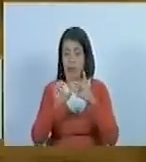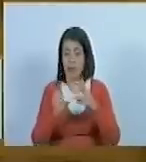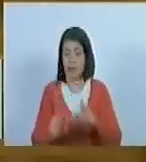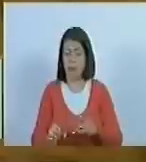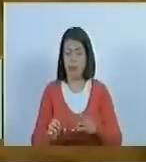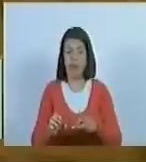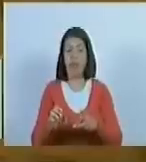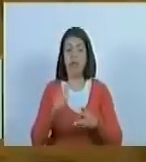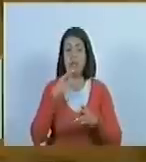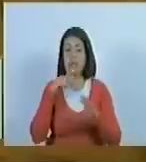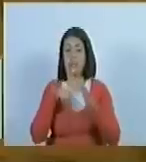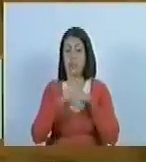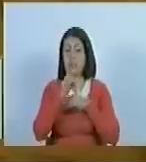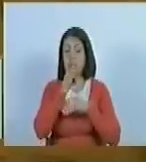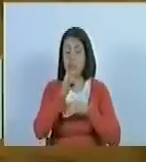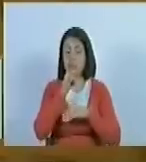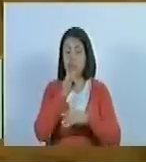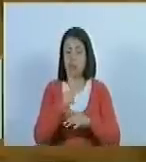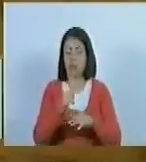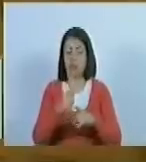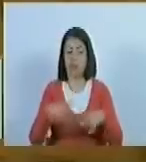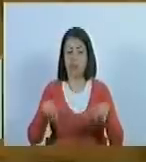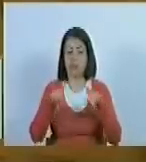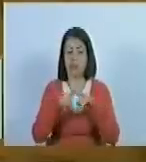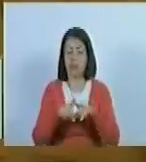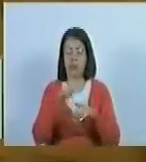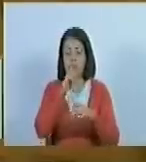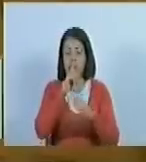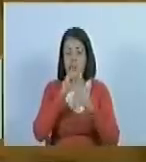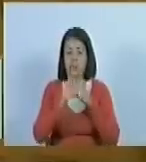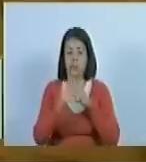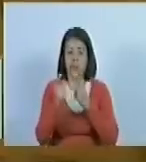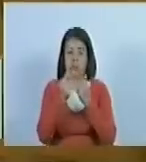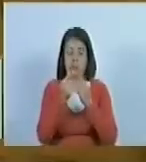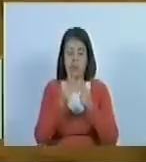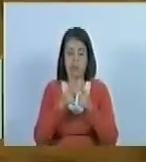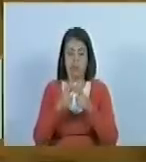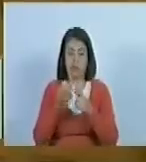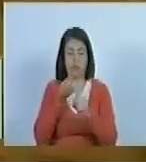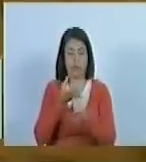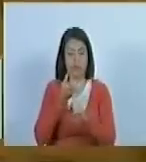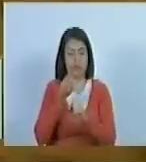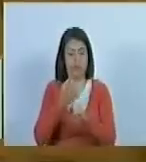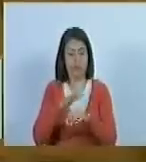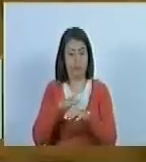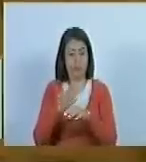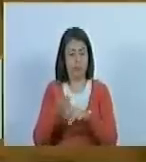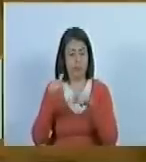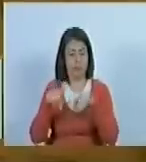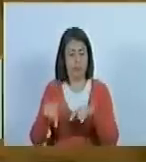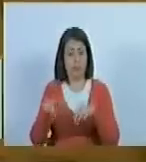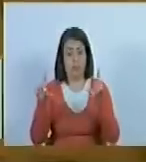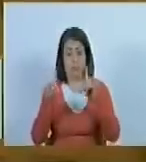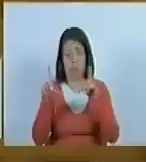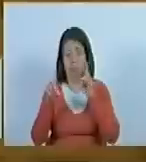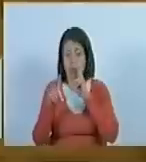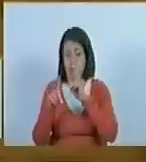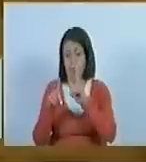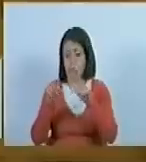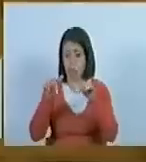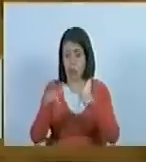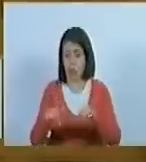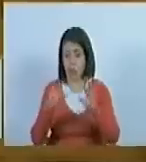de contexto, antecedentes, silenciamientos o métodos discursivos que en el caso de los medios audiovisuales y las